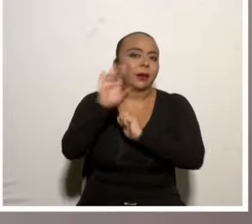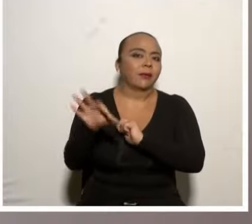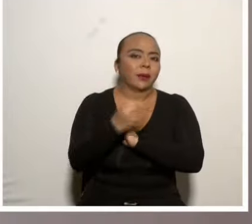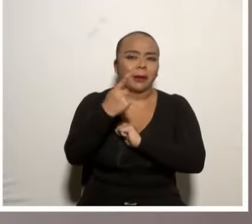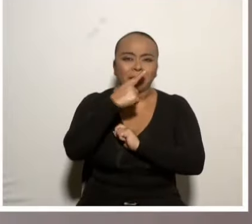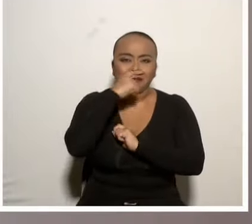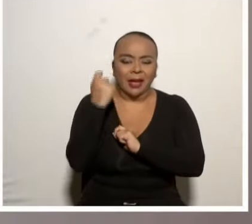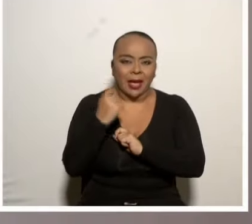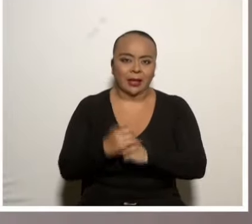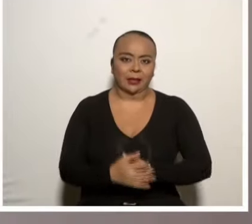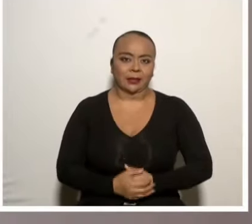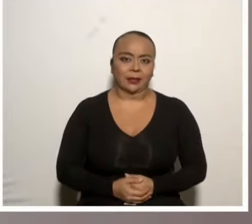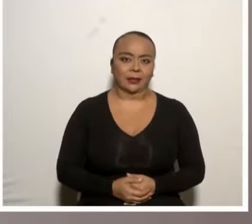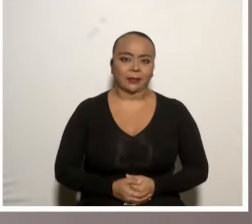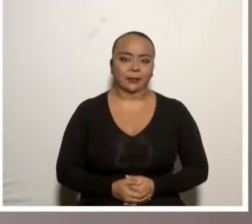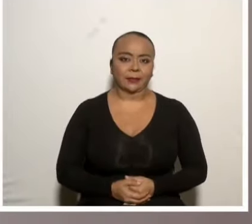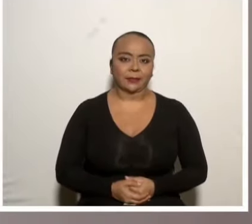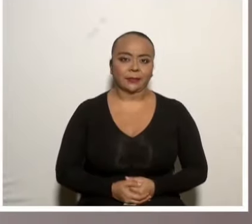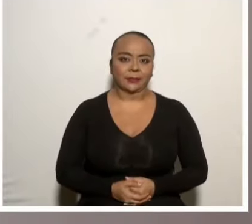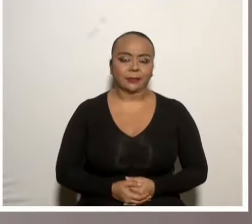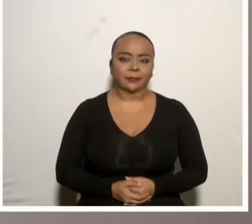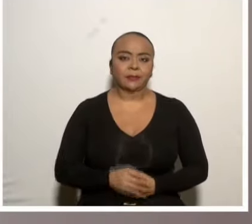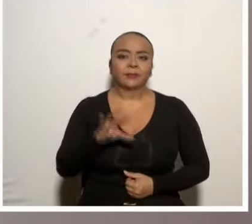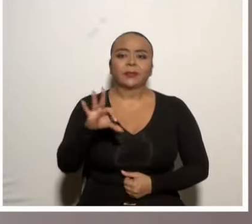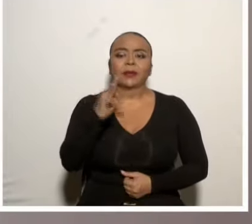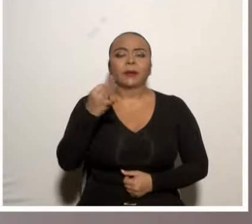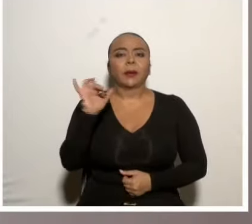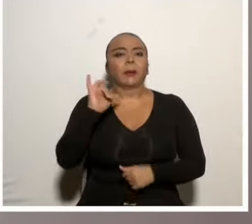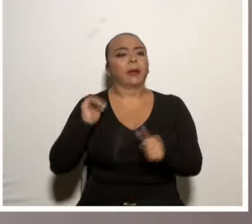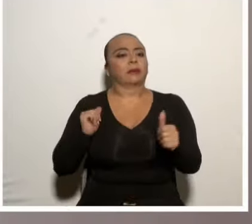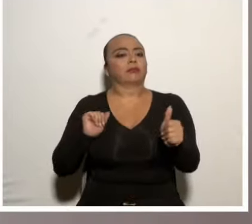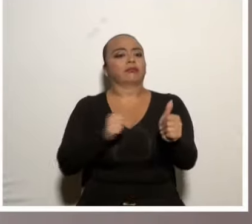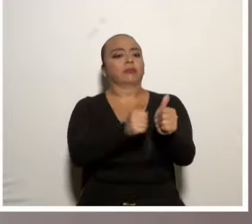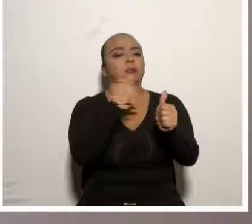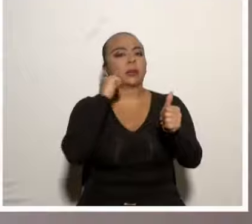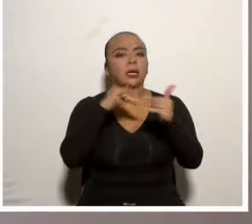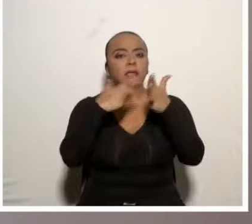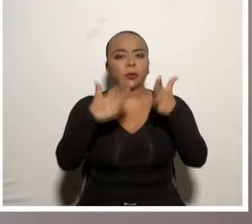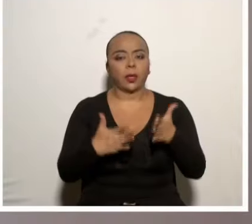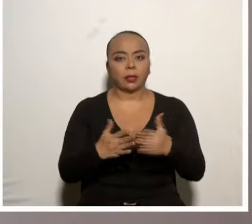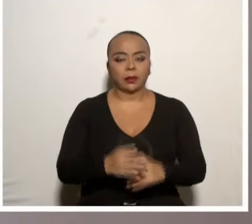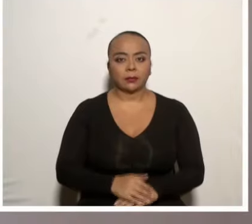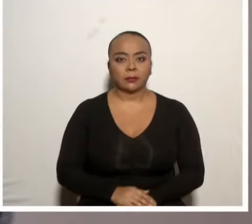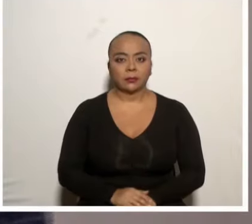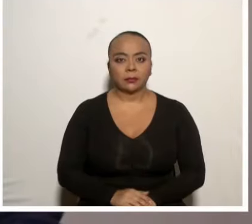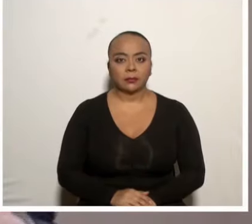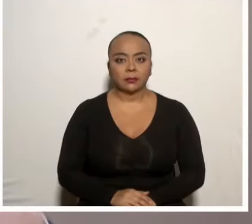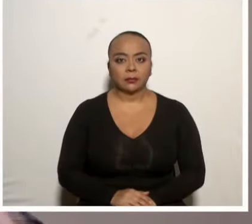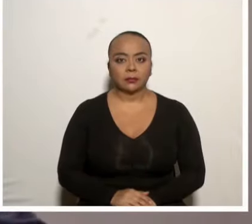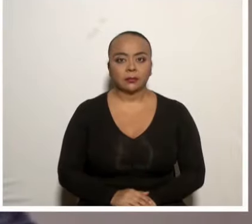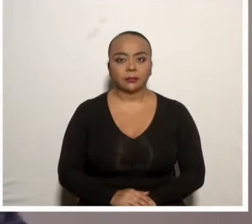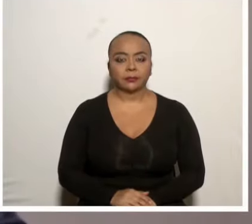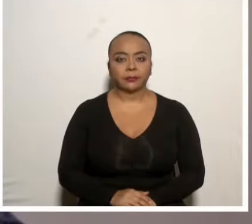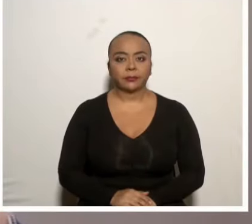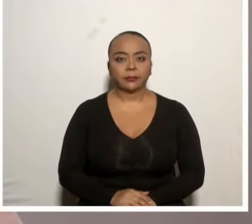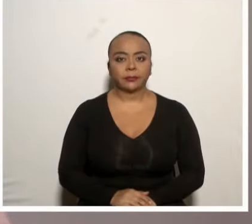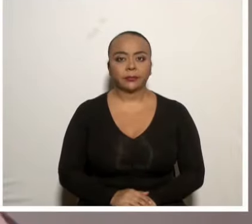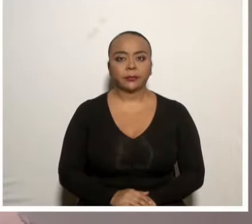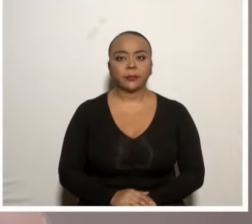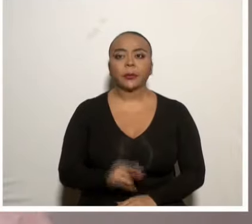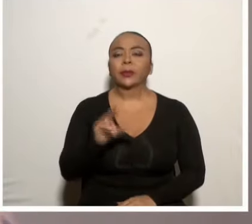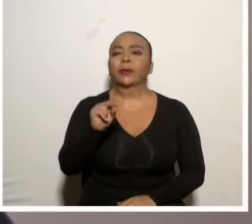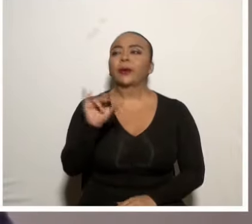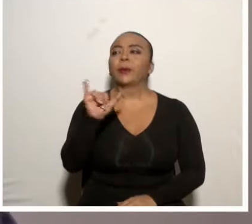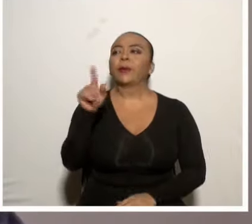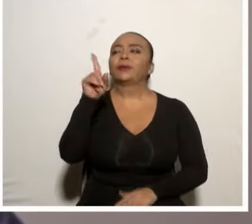fea, una forma persecutoria para el estudiante. En vez de ser